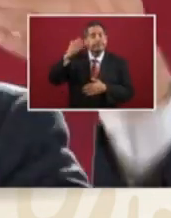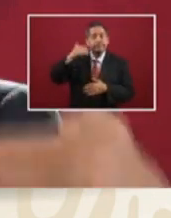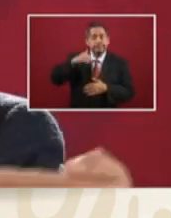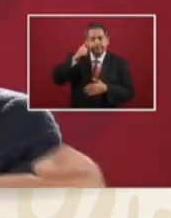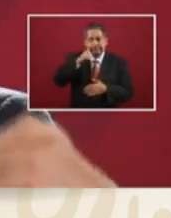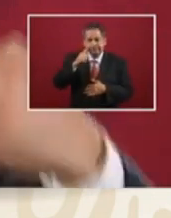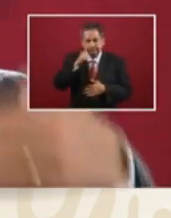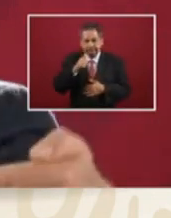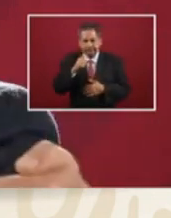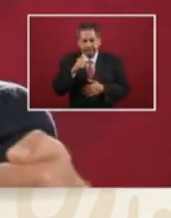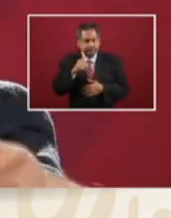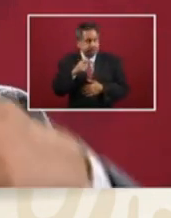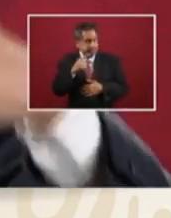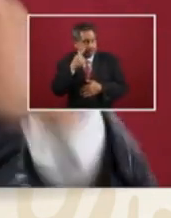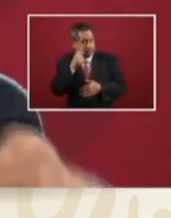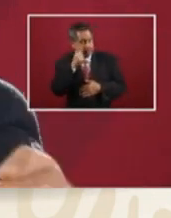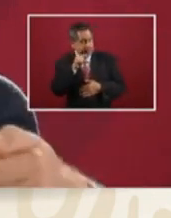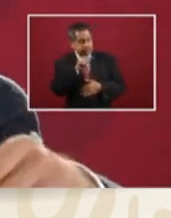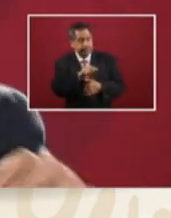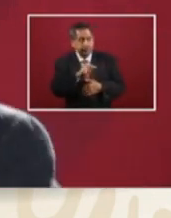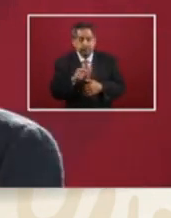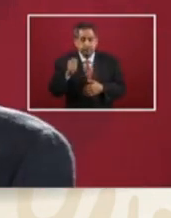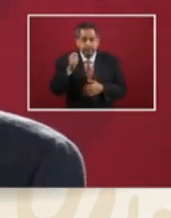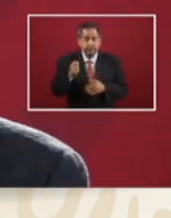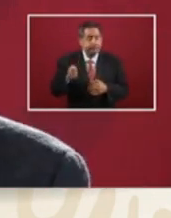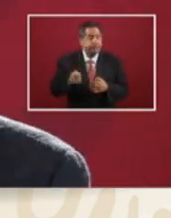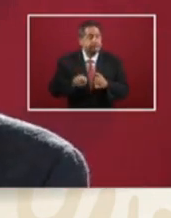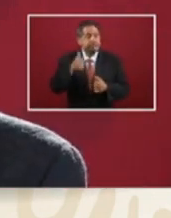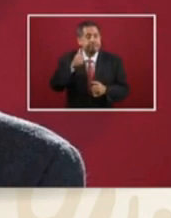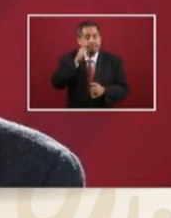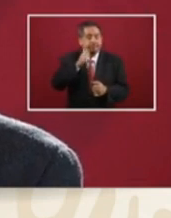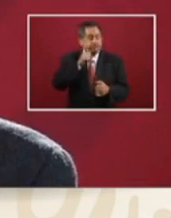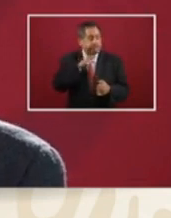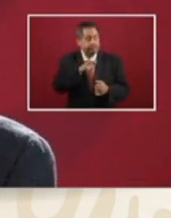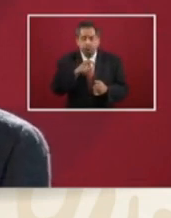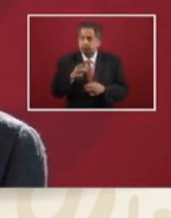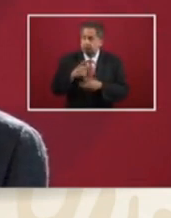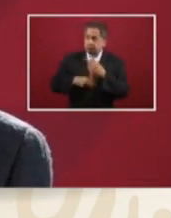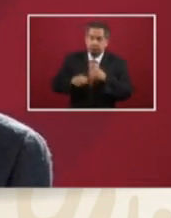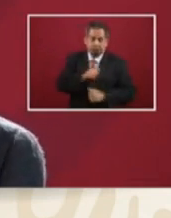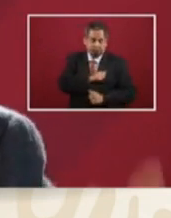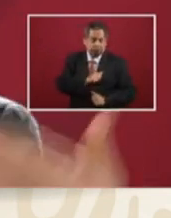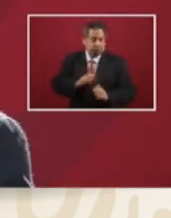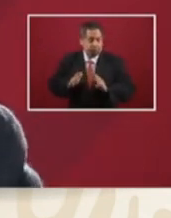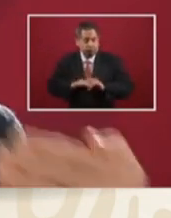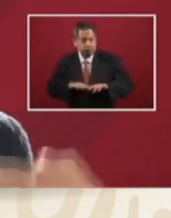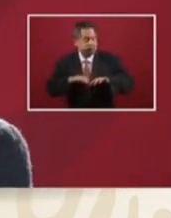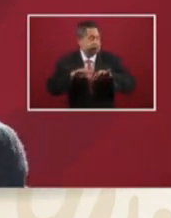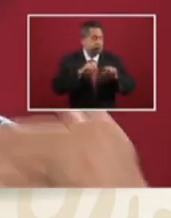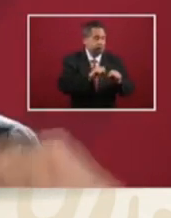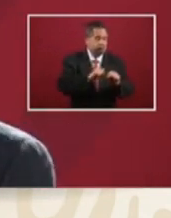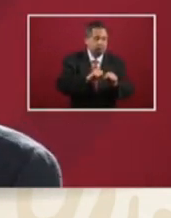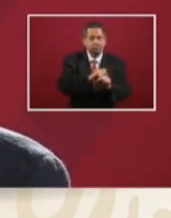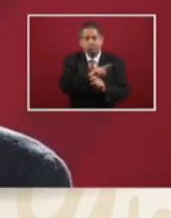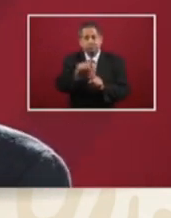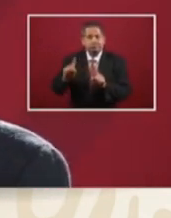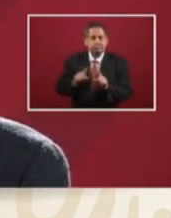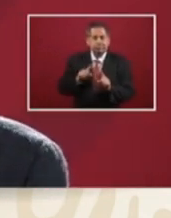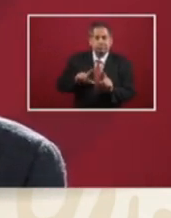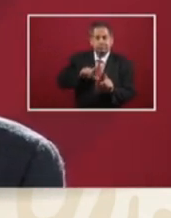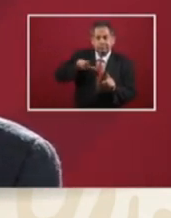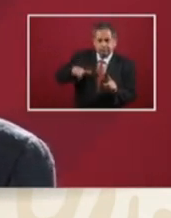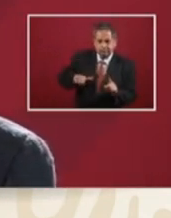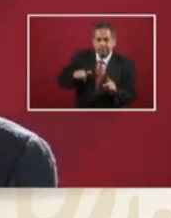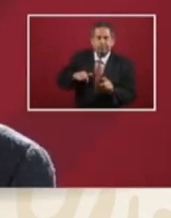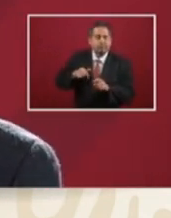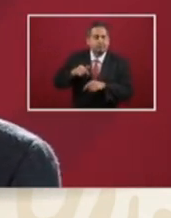que de frente, en primera instancia, venían las fuerzas del orden público y por detrás veníamos los sanitaristas y